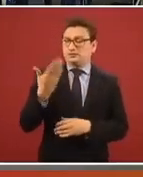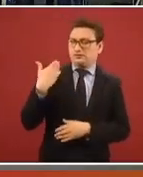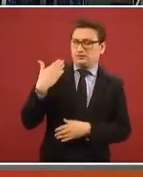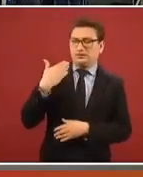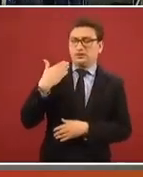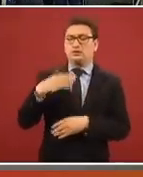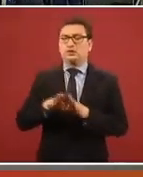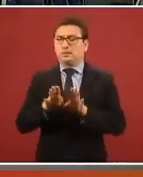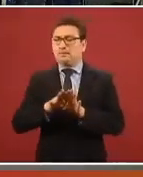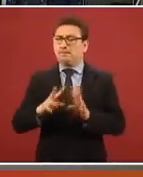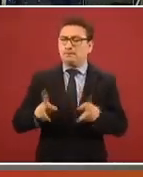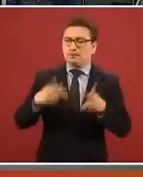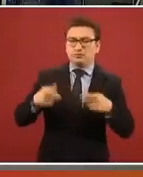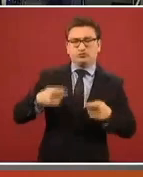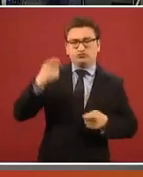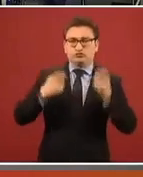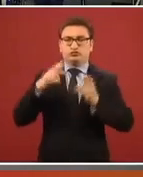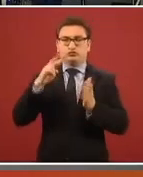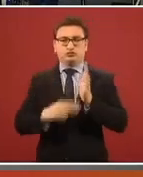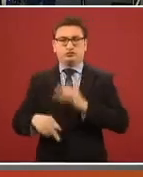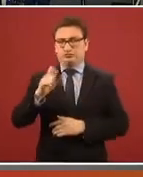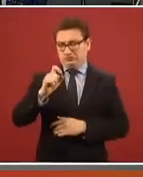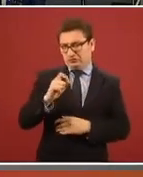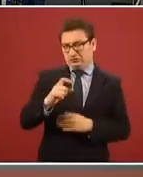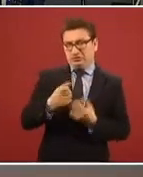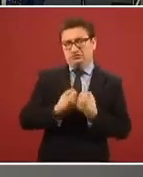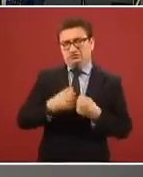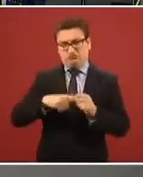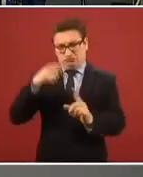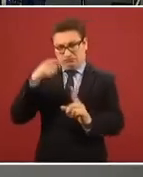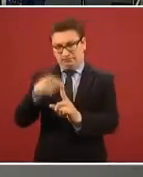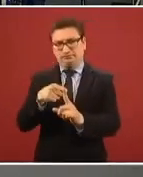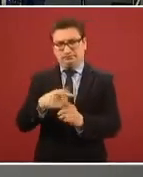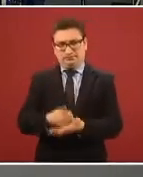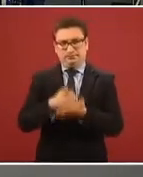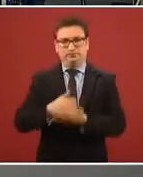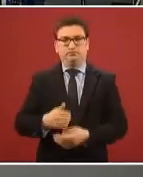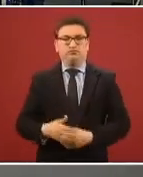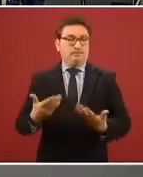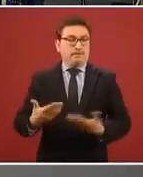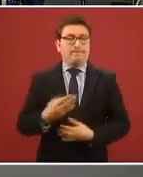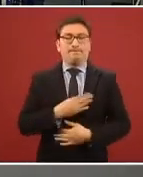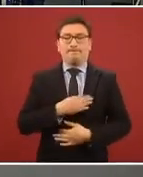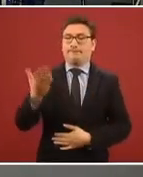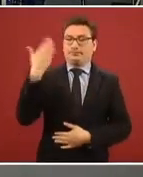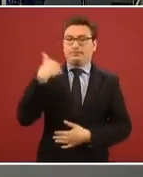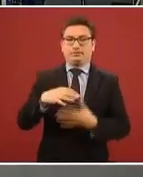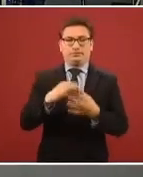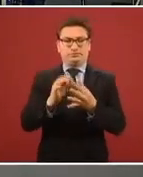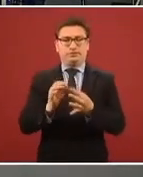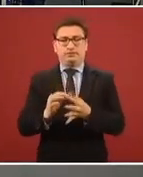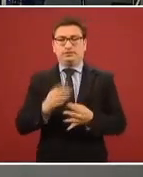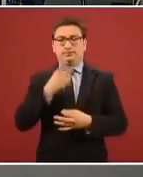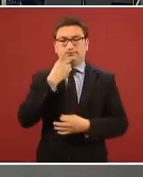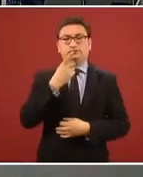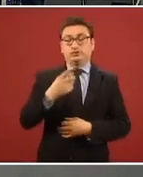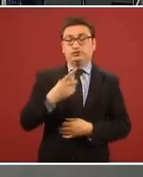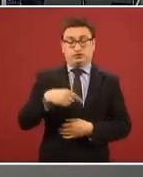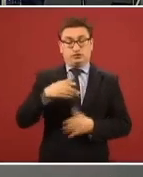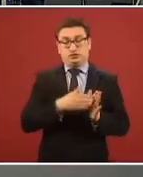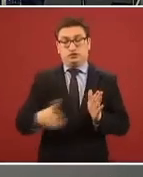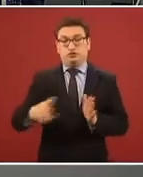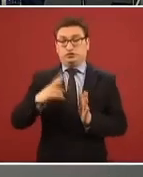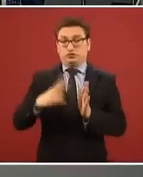de la primera subasta de 2020 con sentido social y bueno como habíamos comentado arrancamos el año